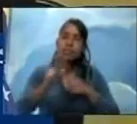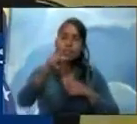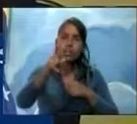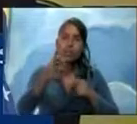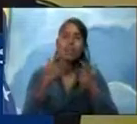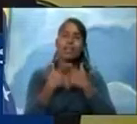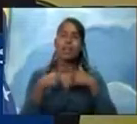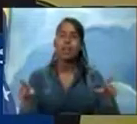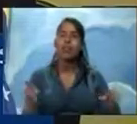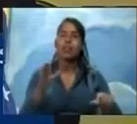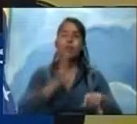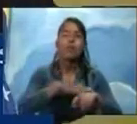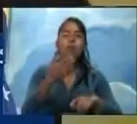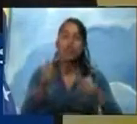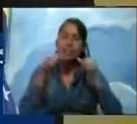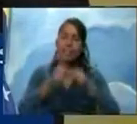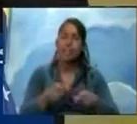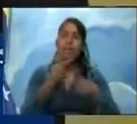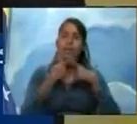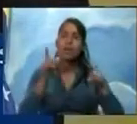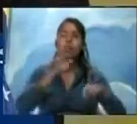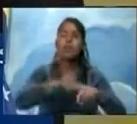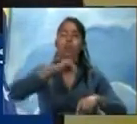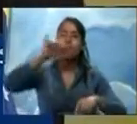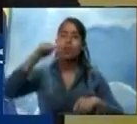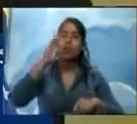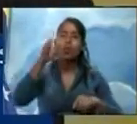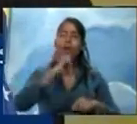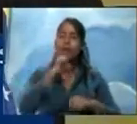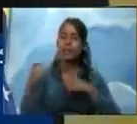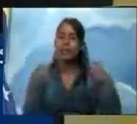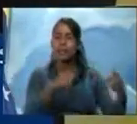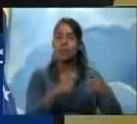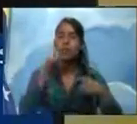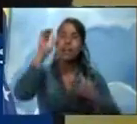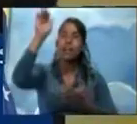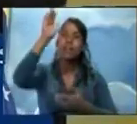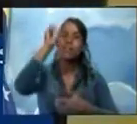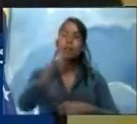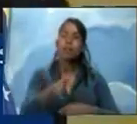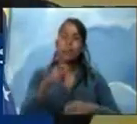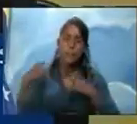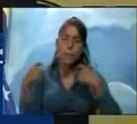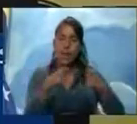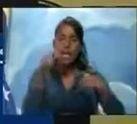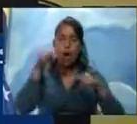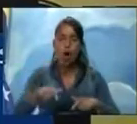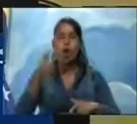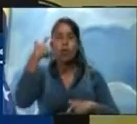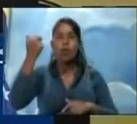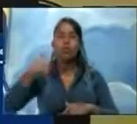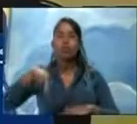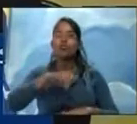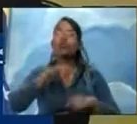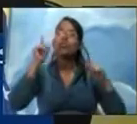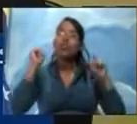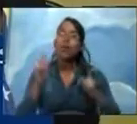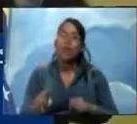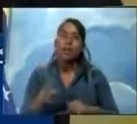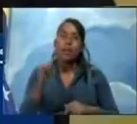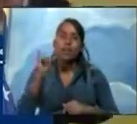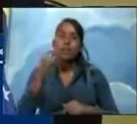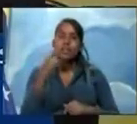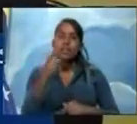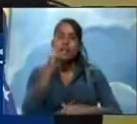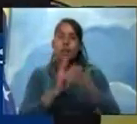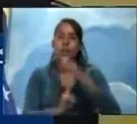quedar libre. ¿Pero por qué va a quedar libre? Porque Jehová, el que peleará en el futuro, pelea hoy por nosotros también. Amén. Y dice